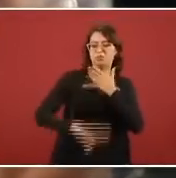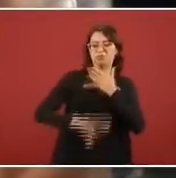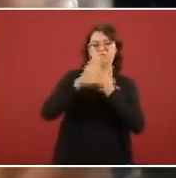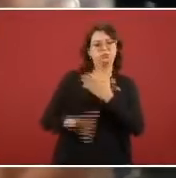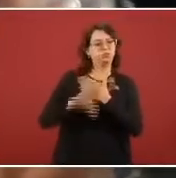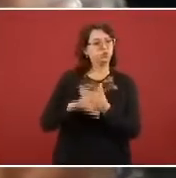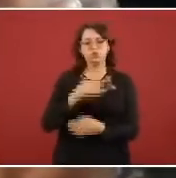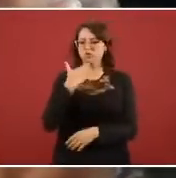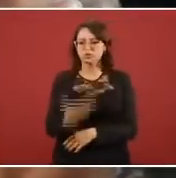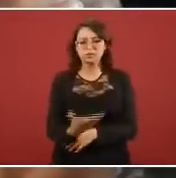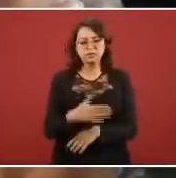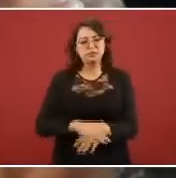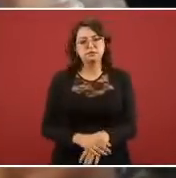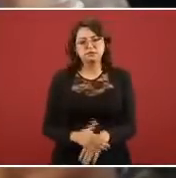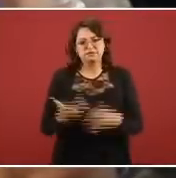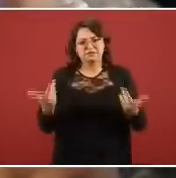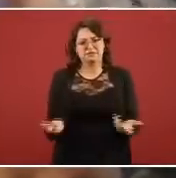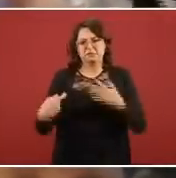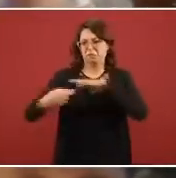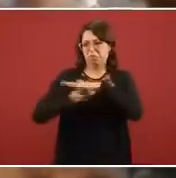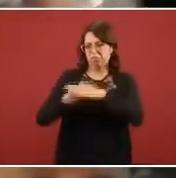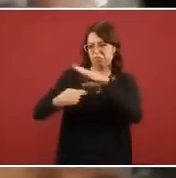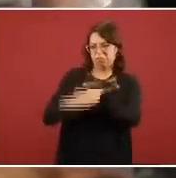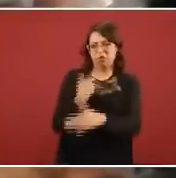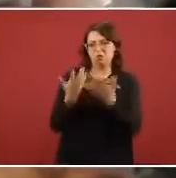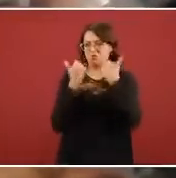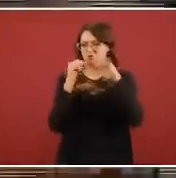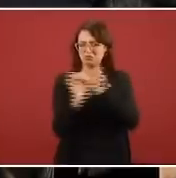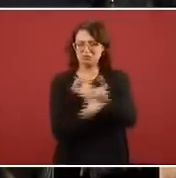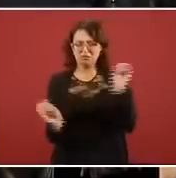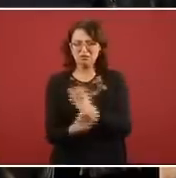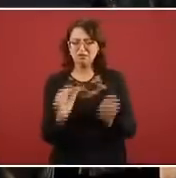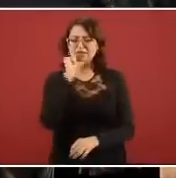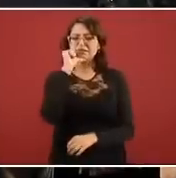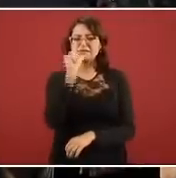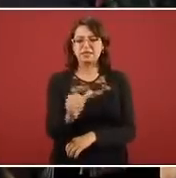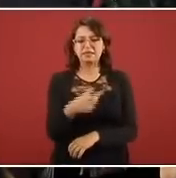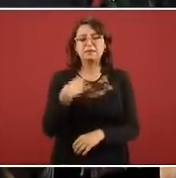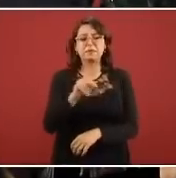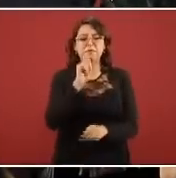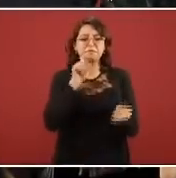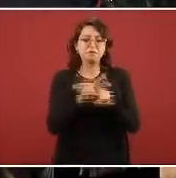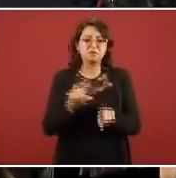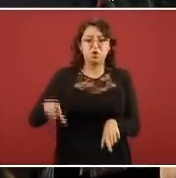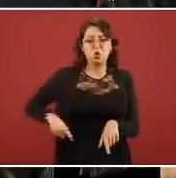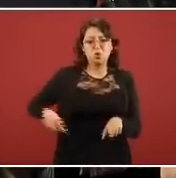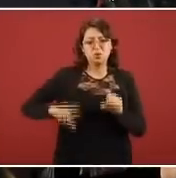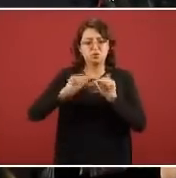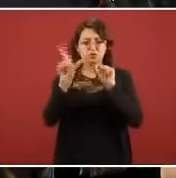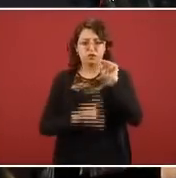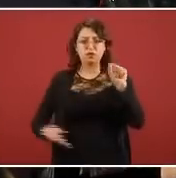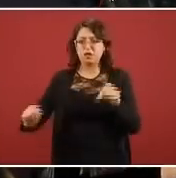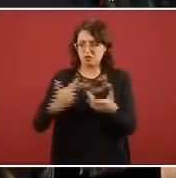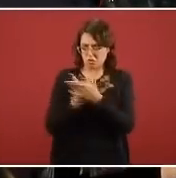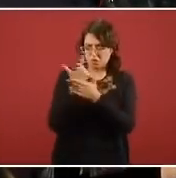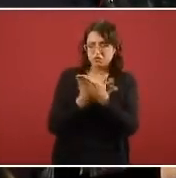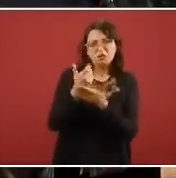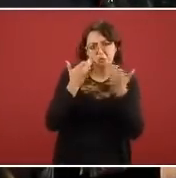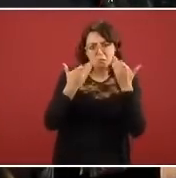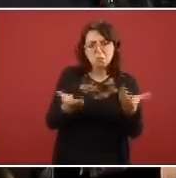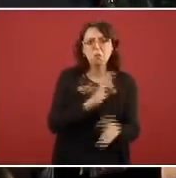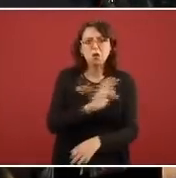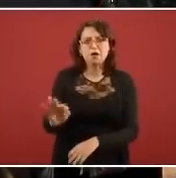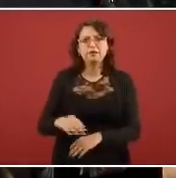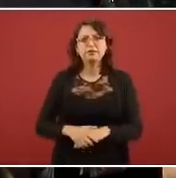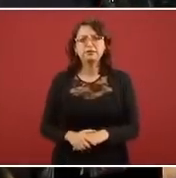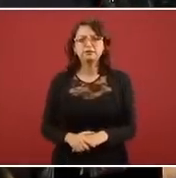más acusando de recibir dinero, pues cuando uno no recibe, y pues también está el gobierno federal, pues para que revise las cuentas. Sí,